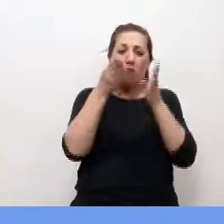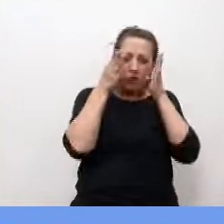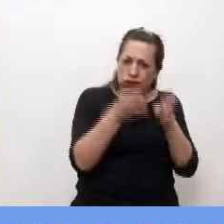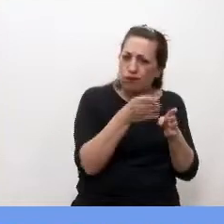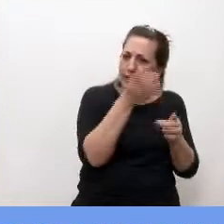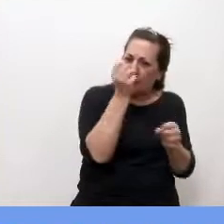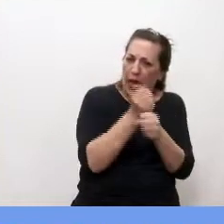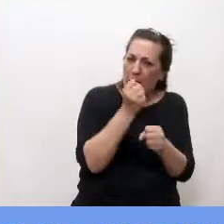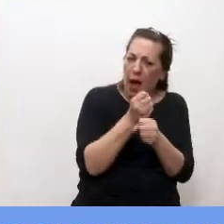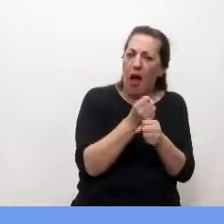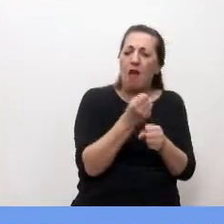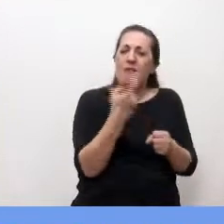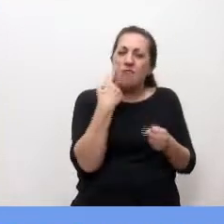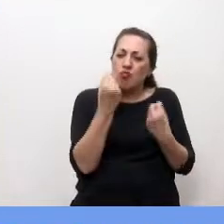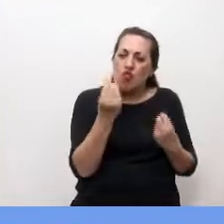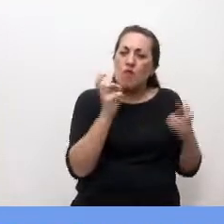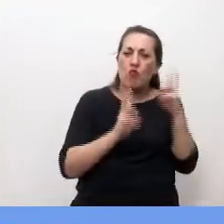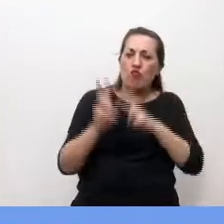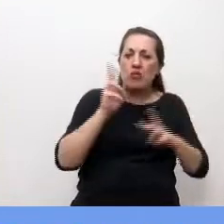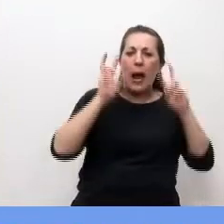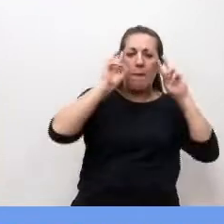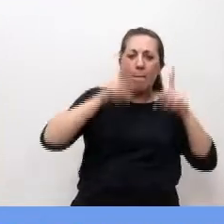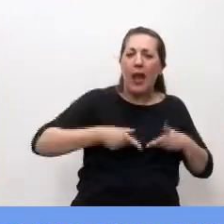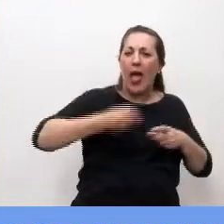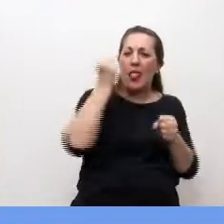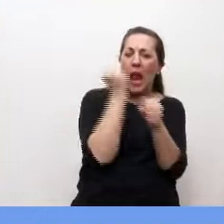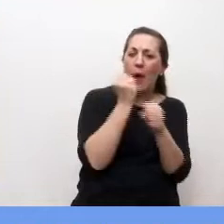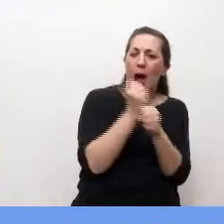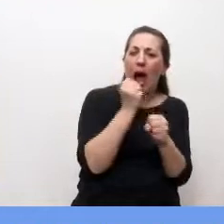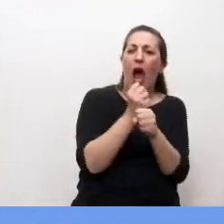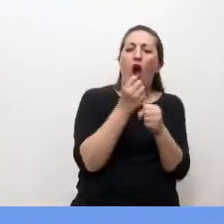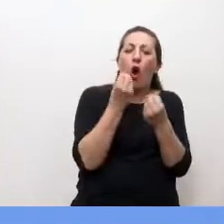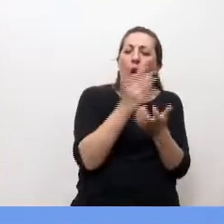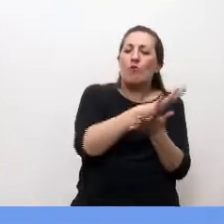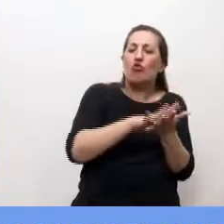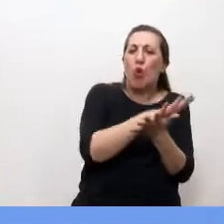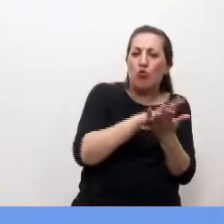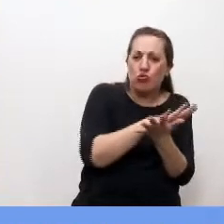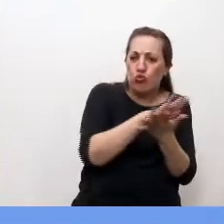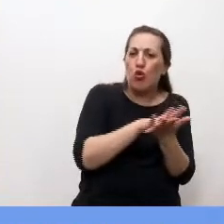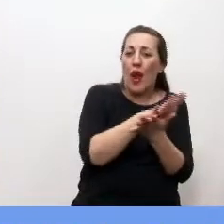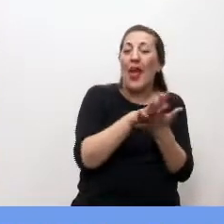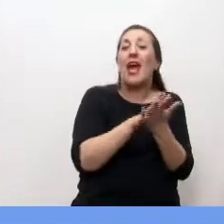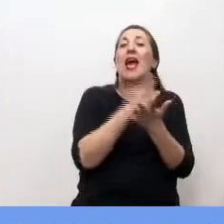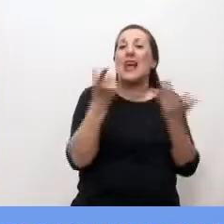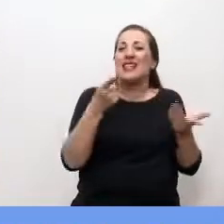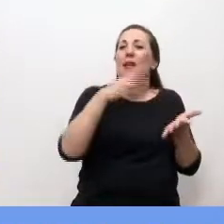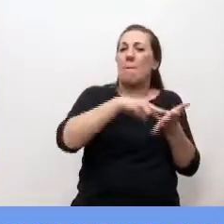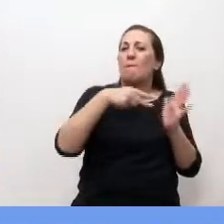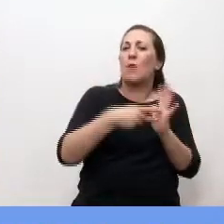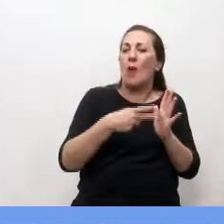dar cuenta empezar un plan de un trabajo para empezar a resolverlo Claro que este problema lleva